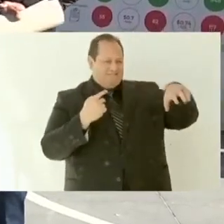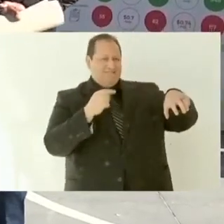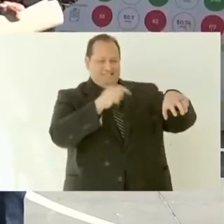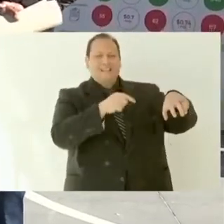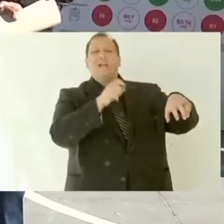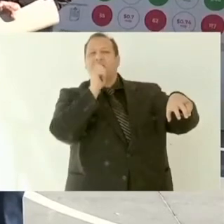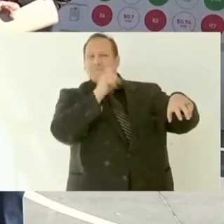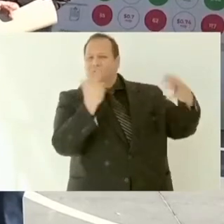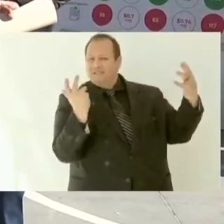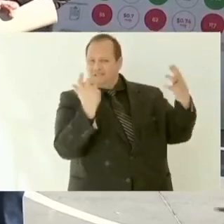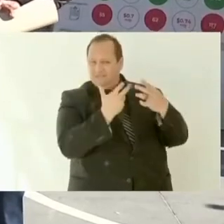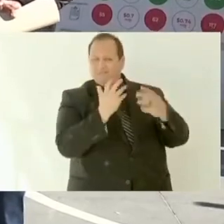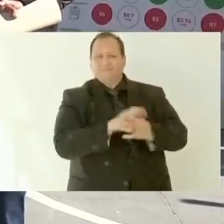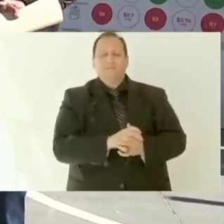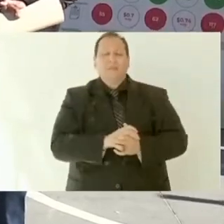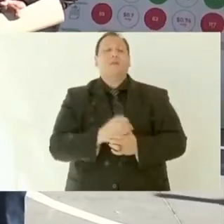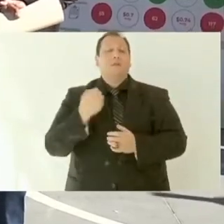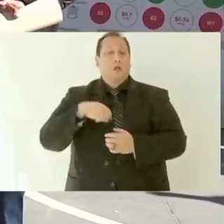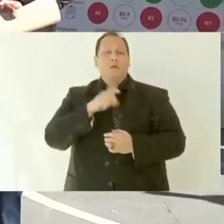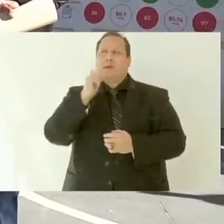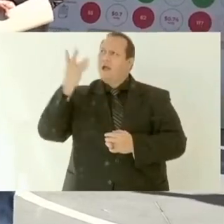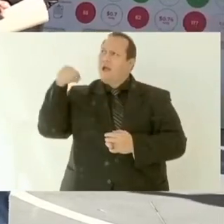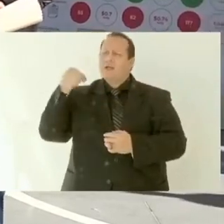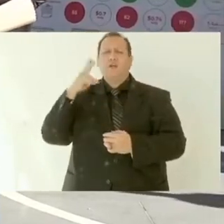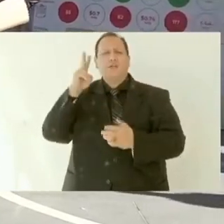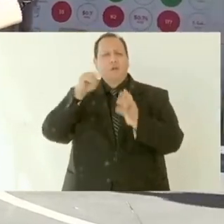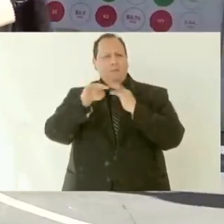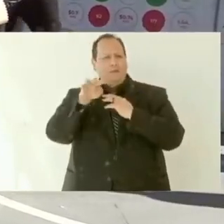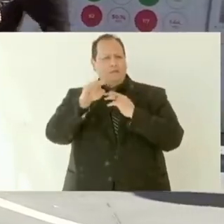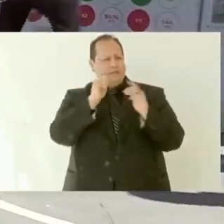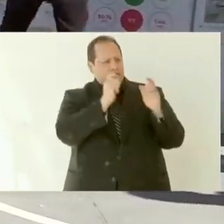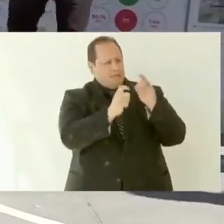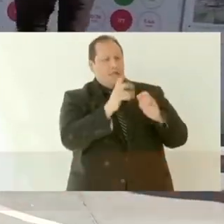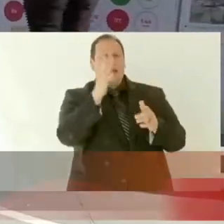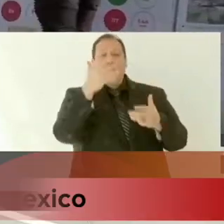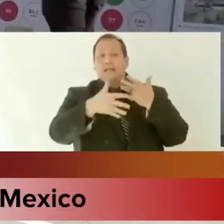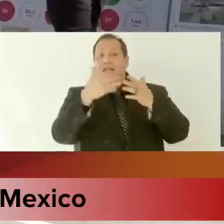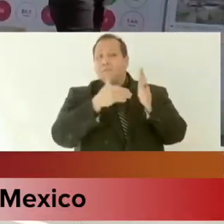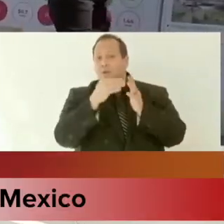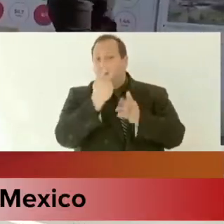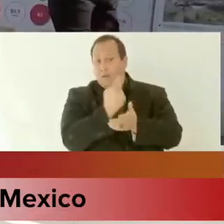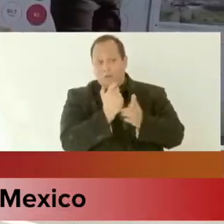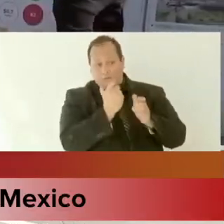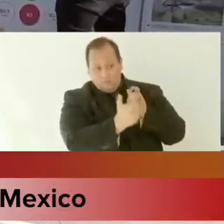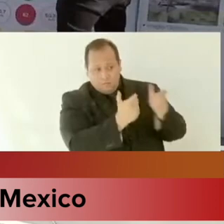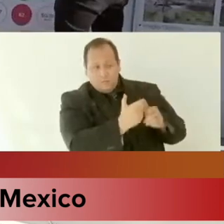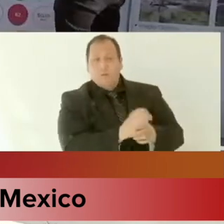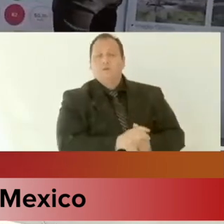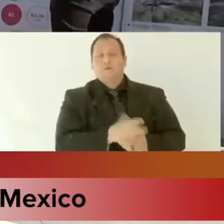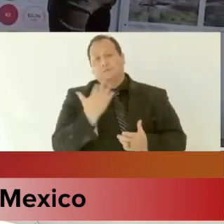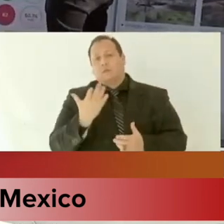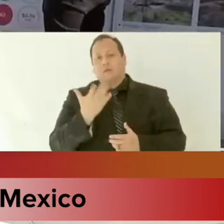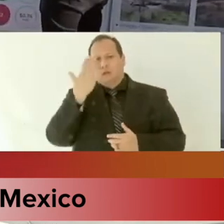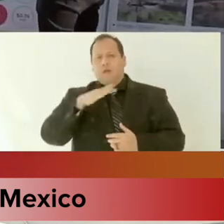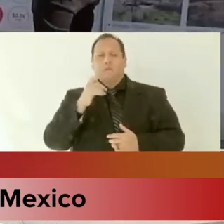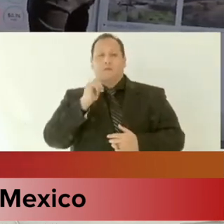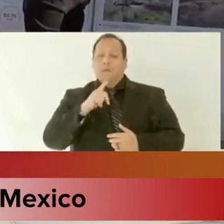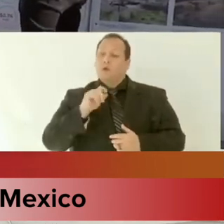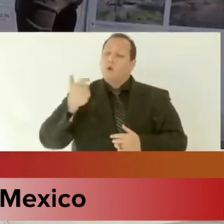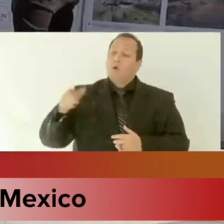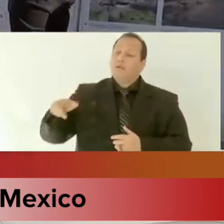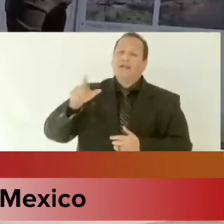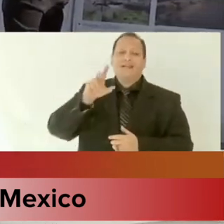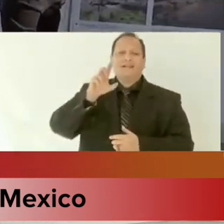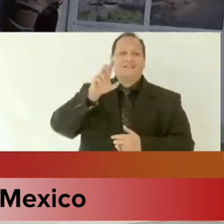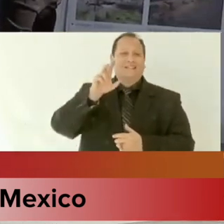en ese sentido. Tenemos en el 2019 con una inversión de 15 millones de pesos y lo que es con una intervención de